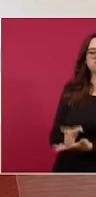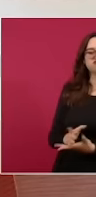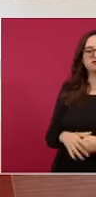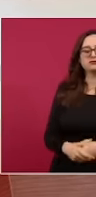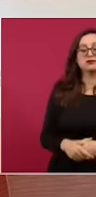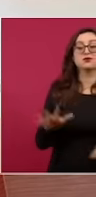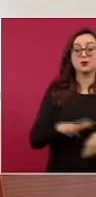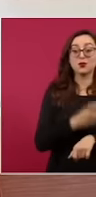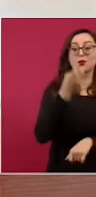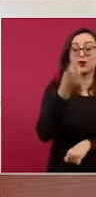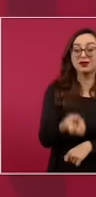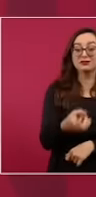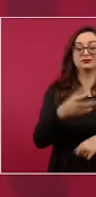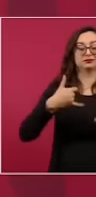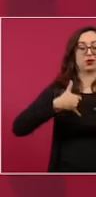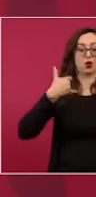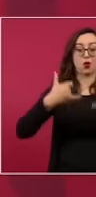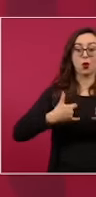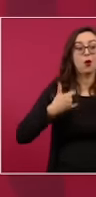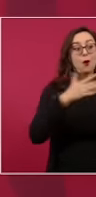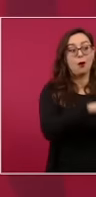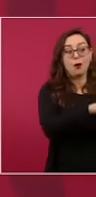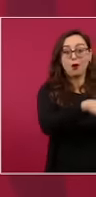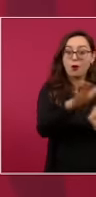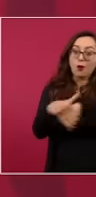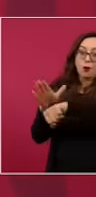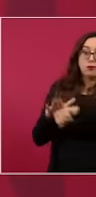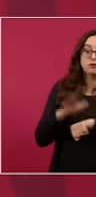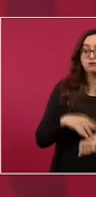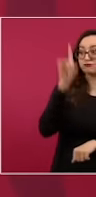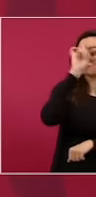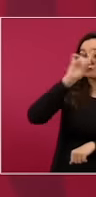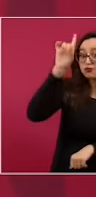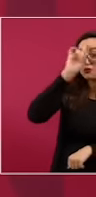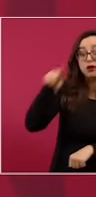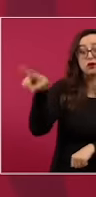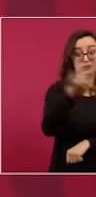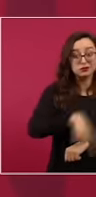a los jóvenes que quieren